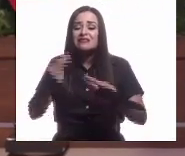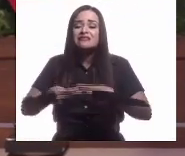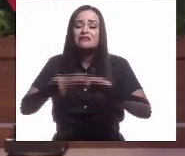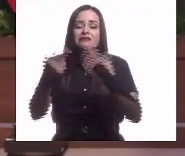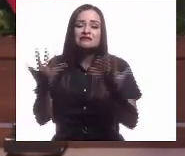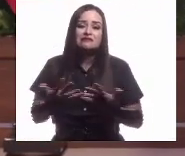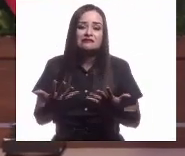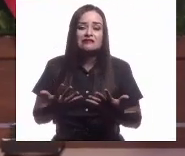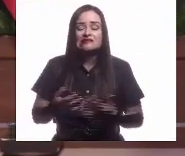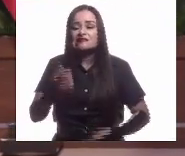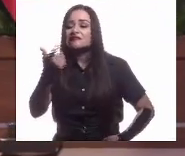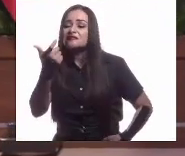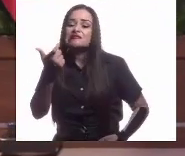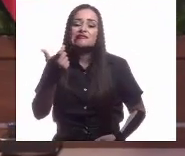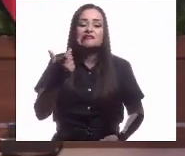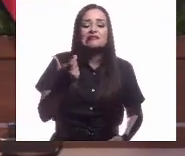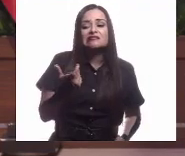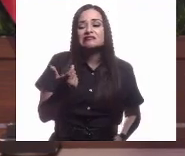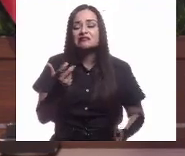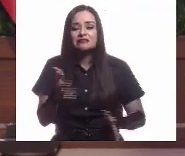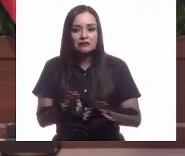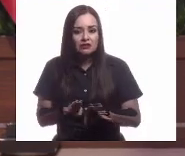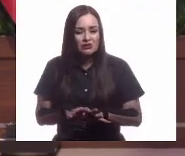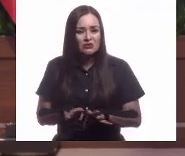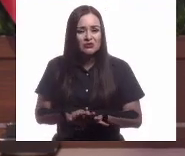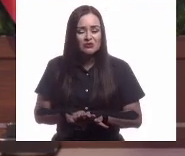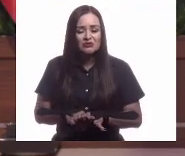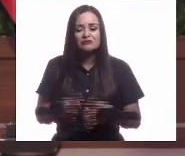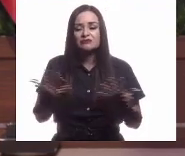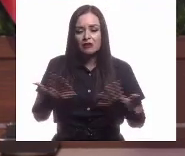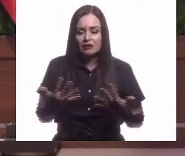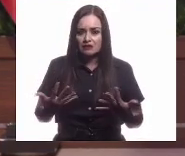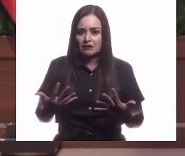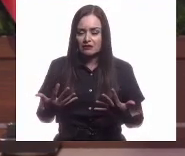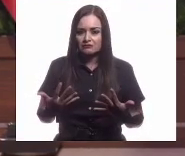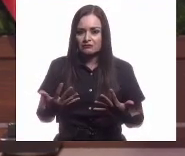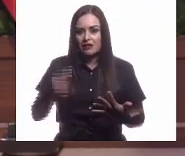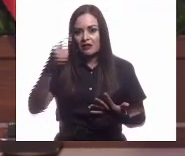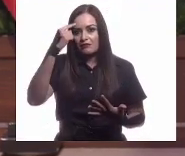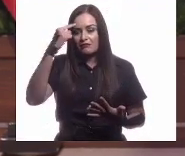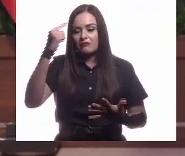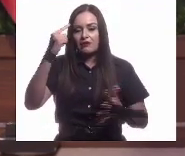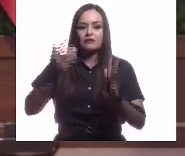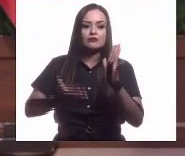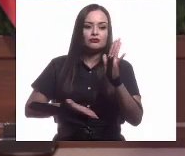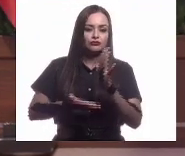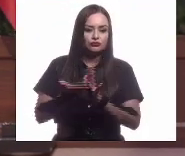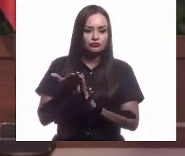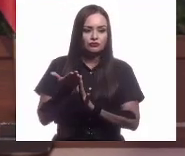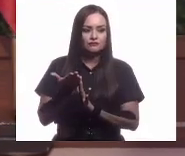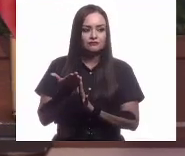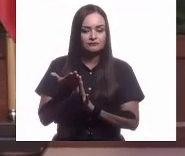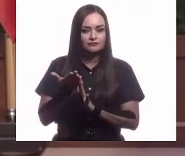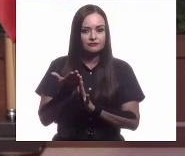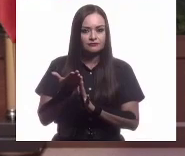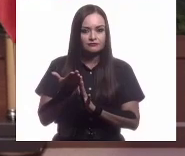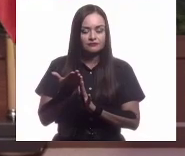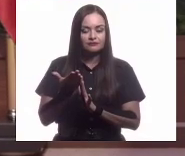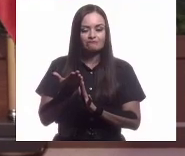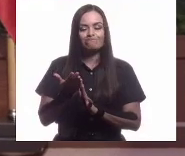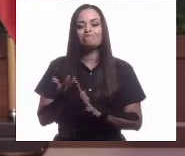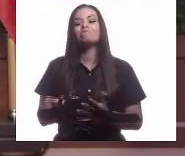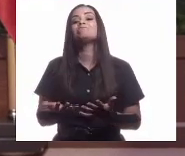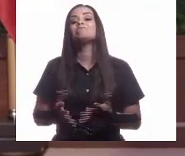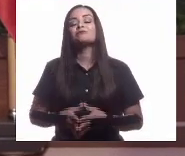veces necesita de ese pequeño empujón, de esa inversión para poder crecer y explotar su idea, su negocio. ¿Y qué